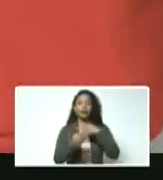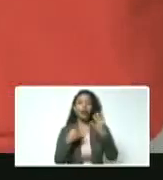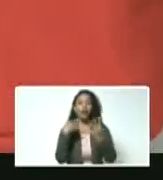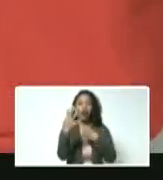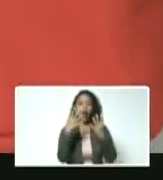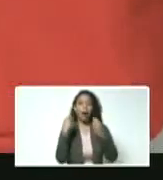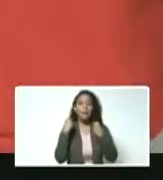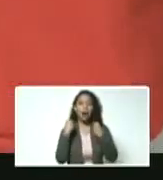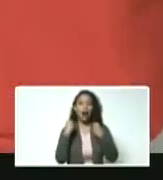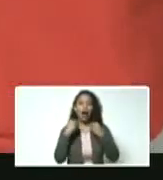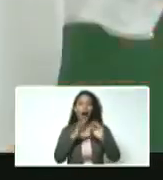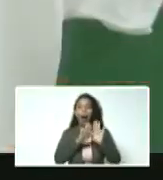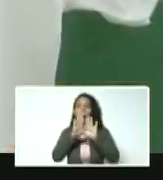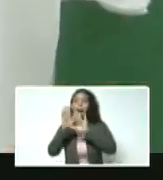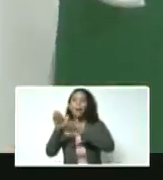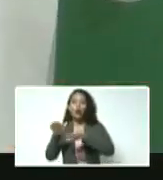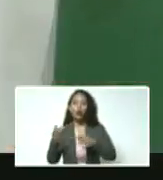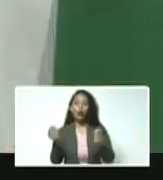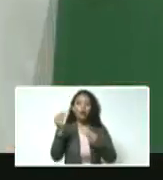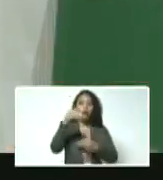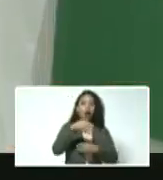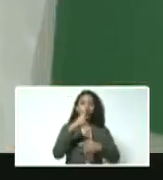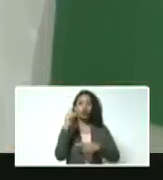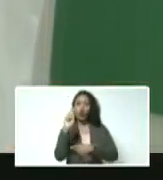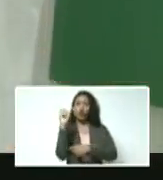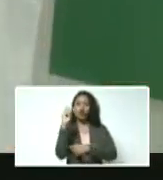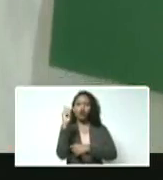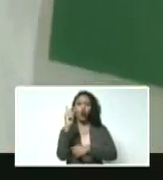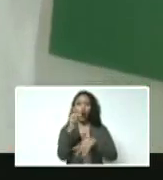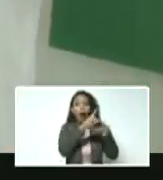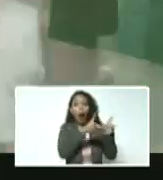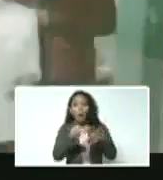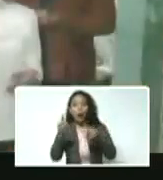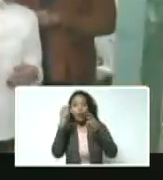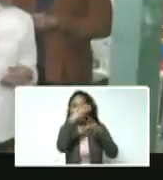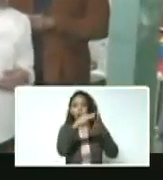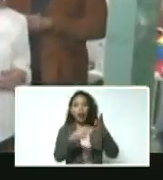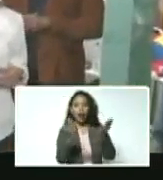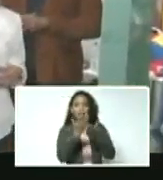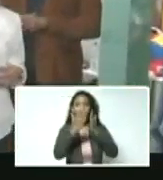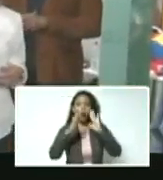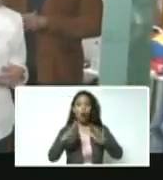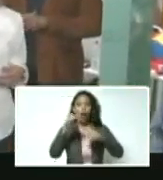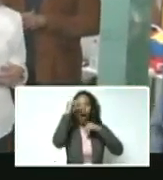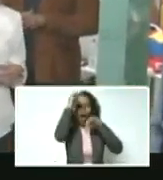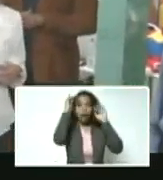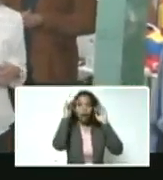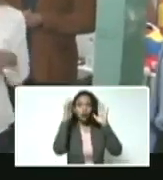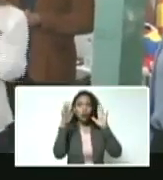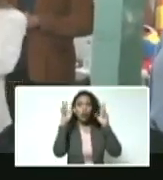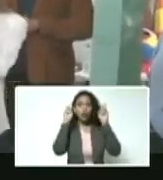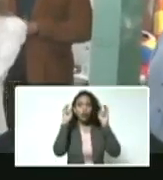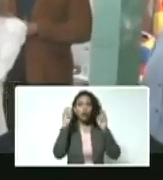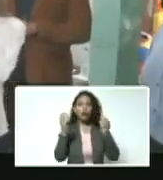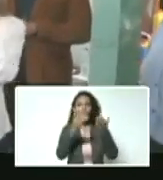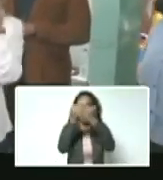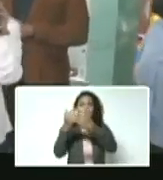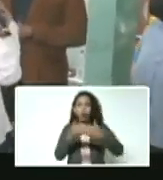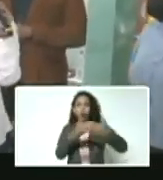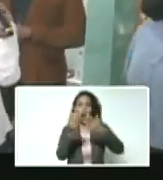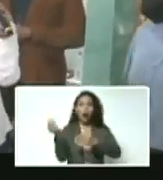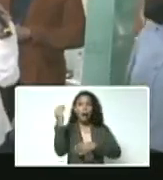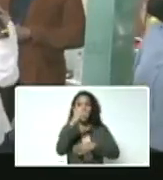a complementar no solo el plan de dotación escolar que tenemos para atender la matrícula estudiantil, sino además